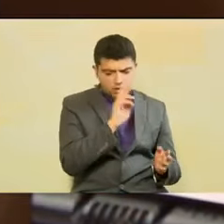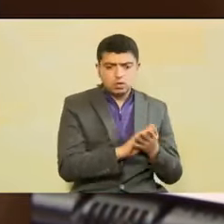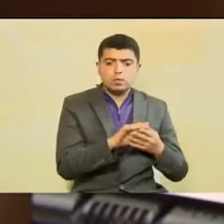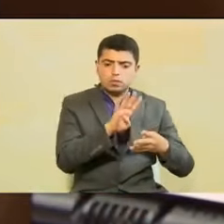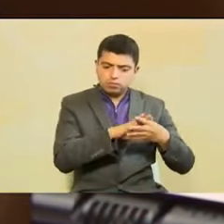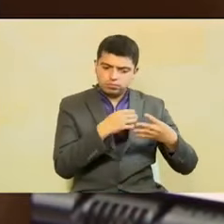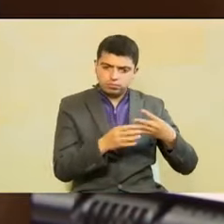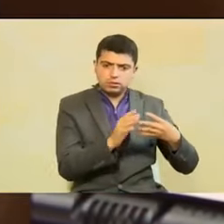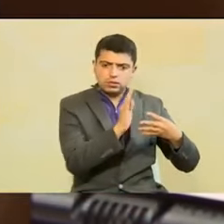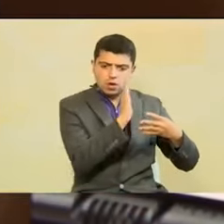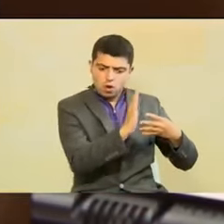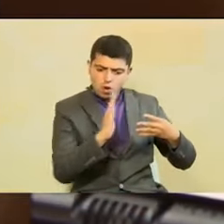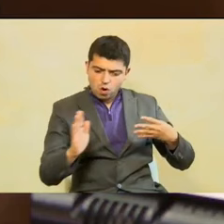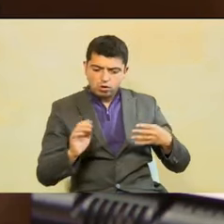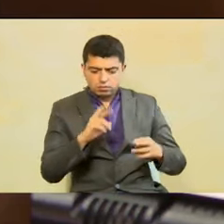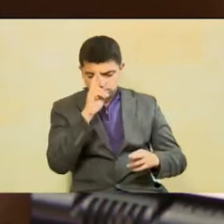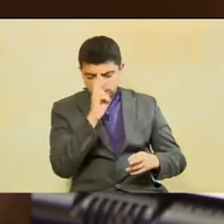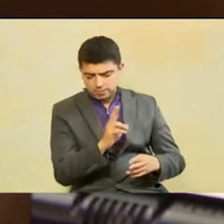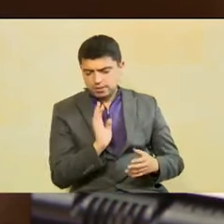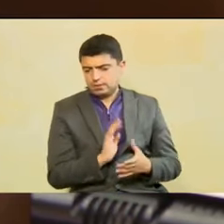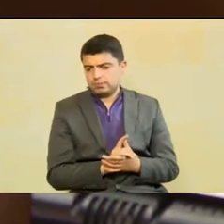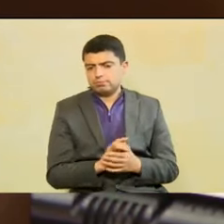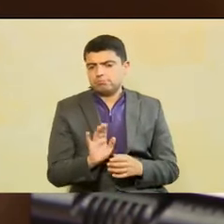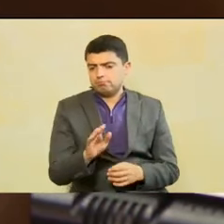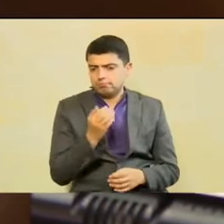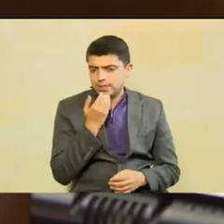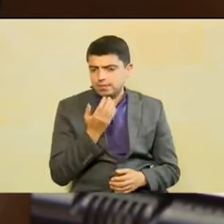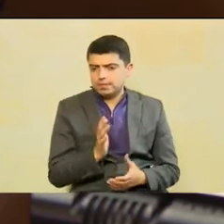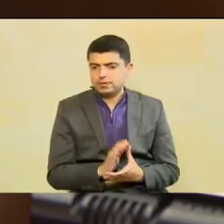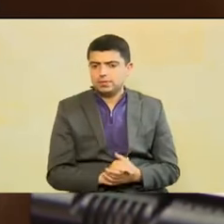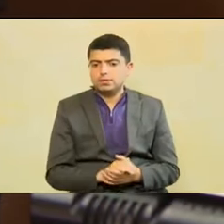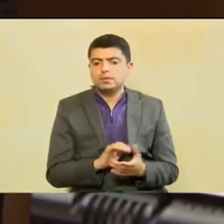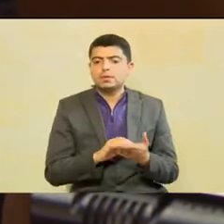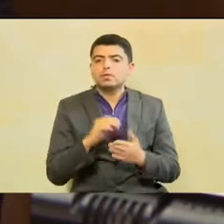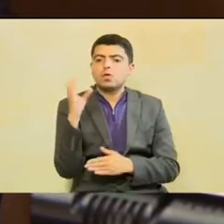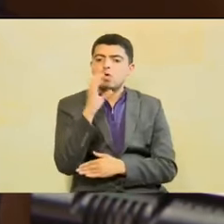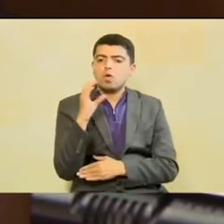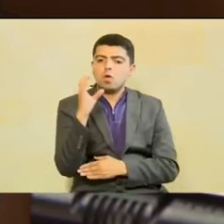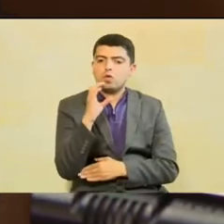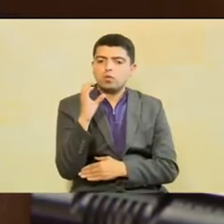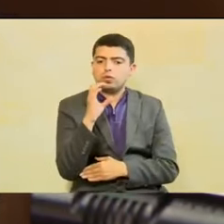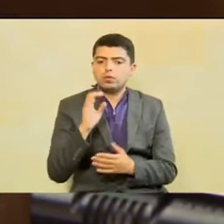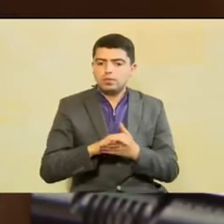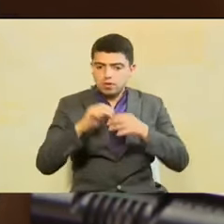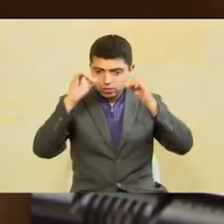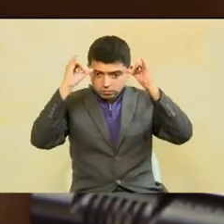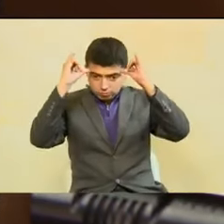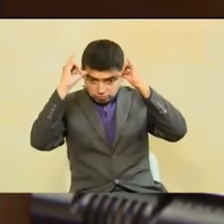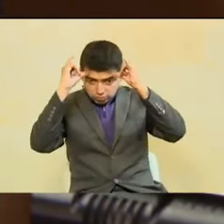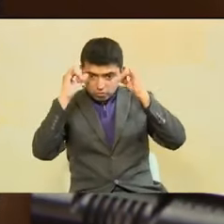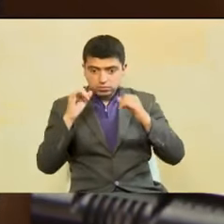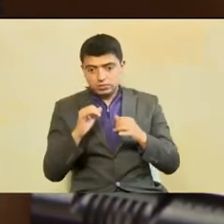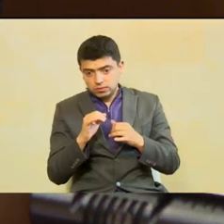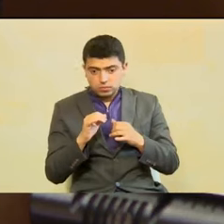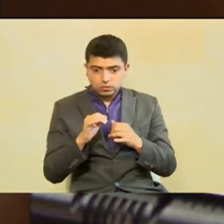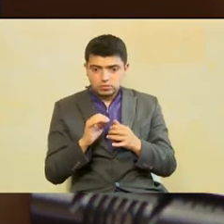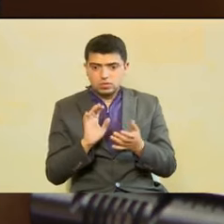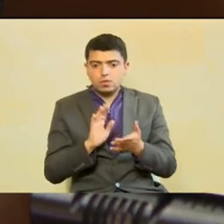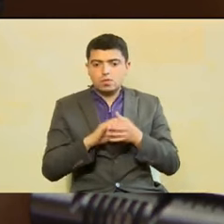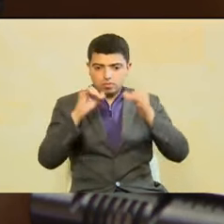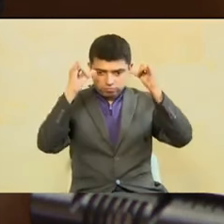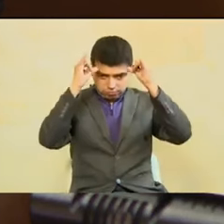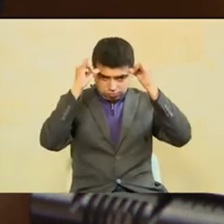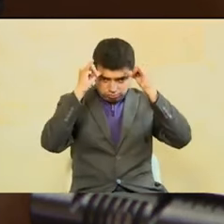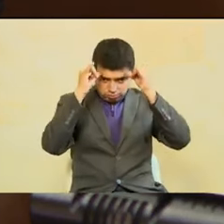los proyectos por ejemplo el proyecto de Colombia sin toros o antitaurino que